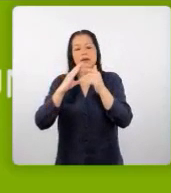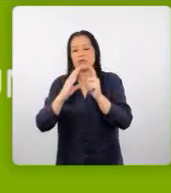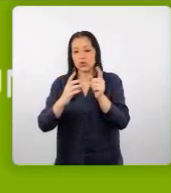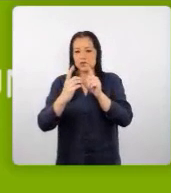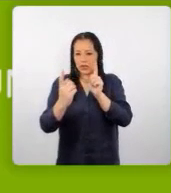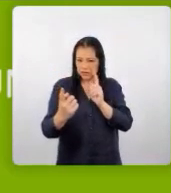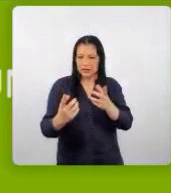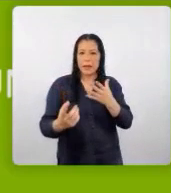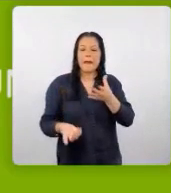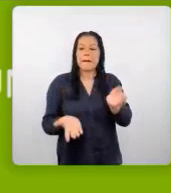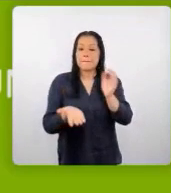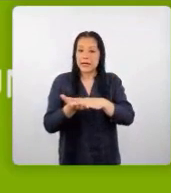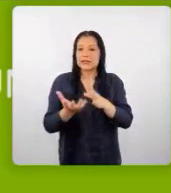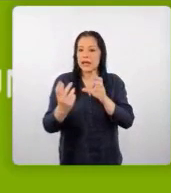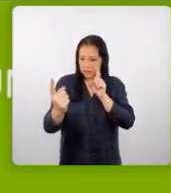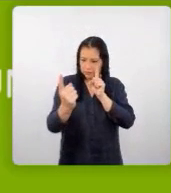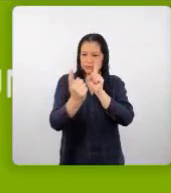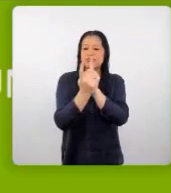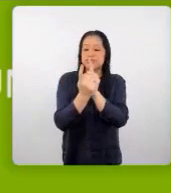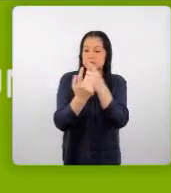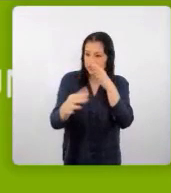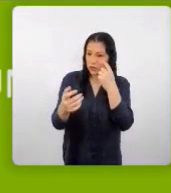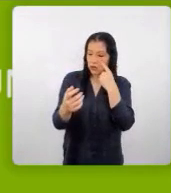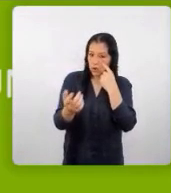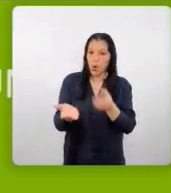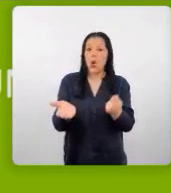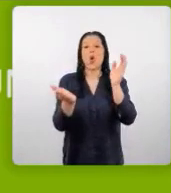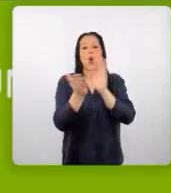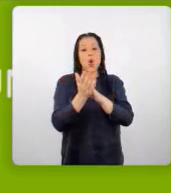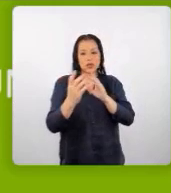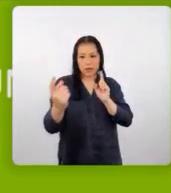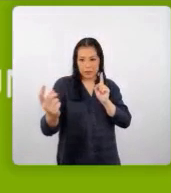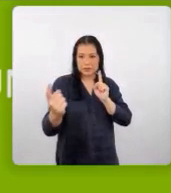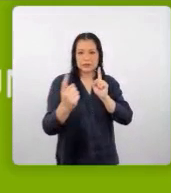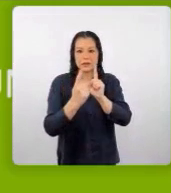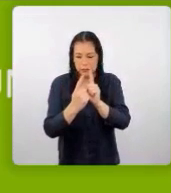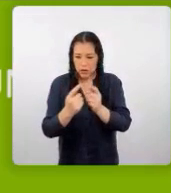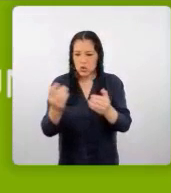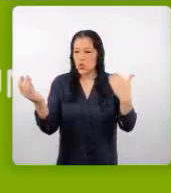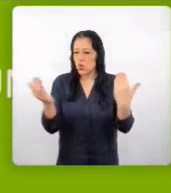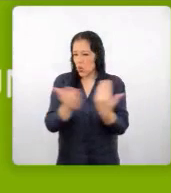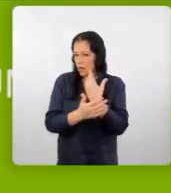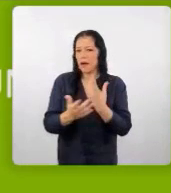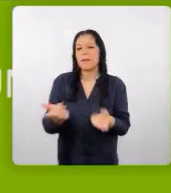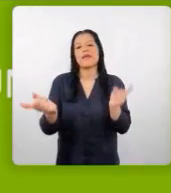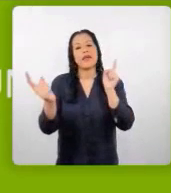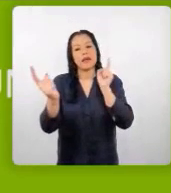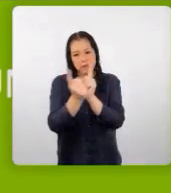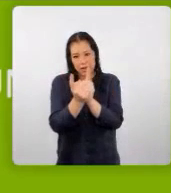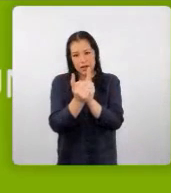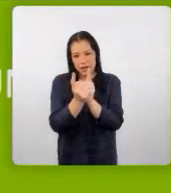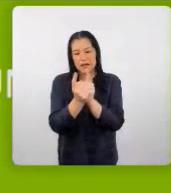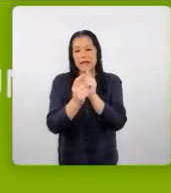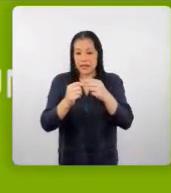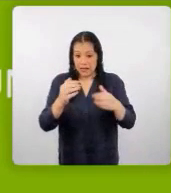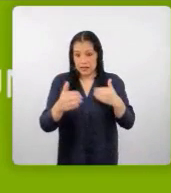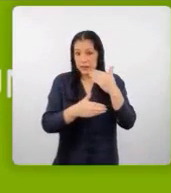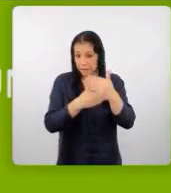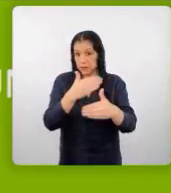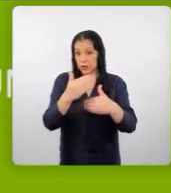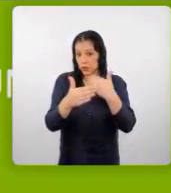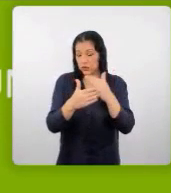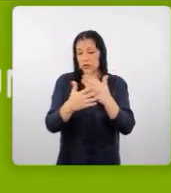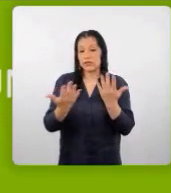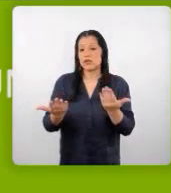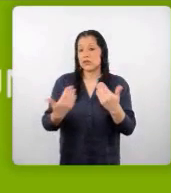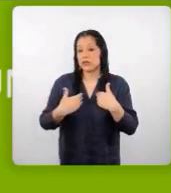ok, ya te conozco, volvámonos a conocer, reconozcámonos nuevamente y con base a ese proceso